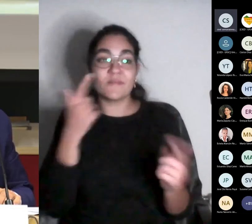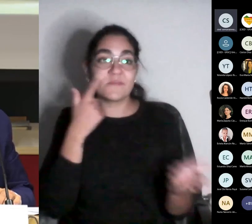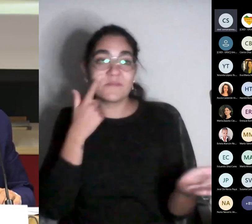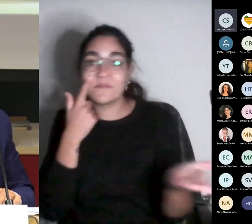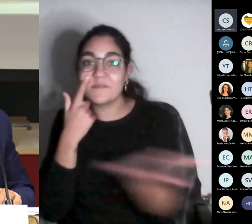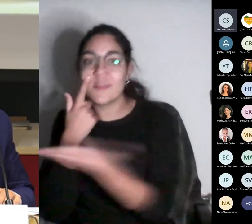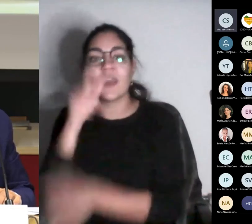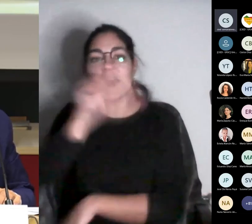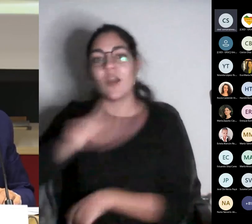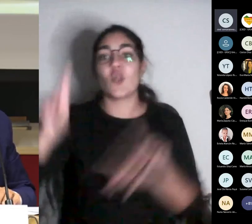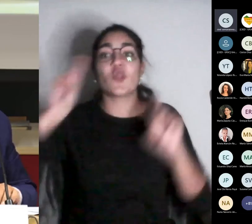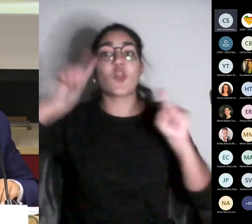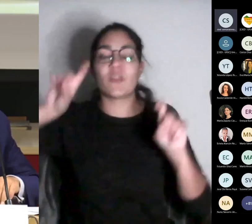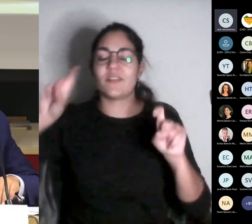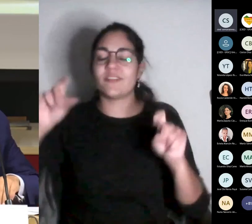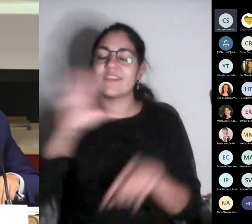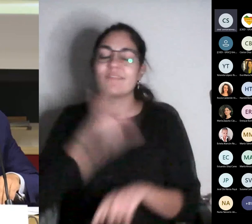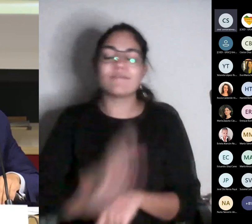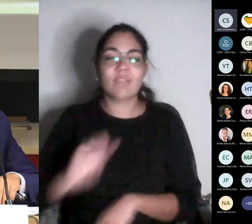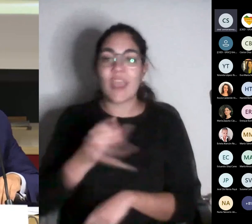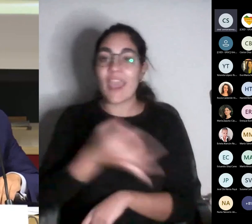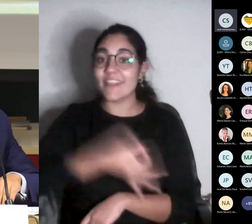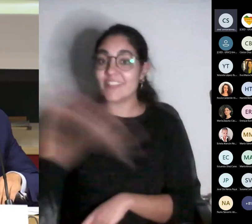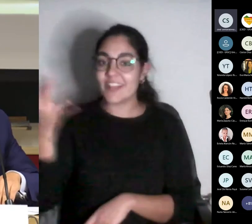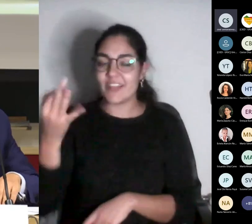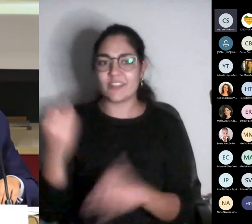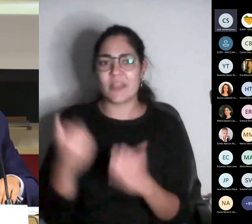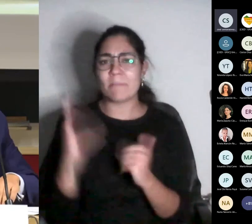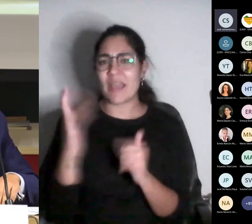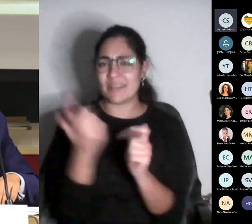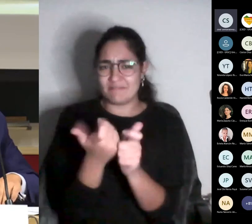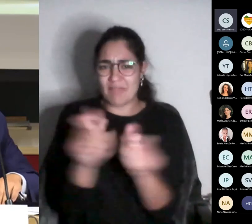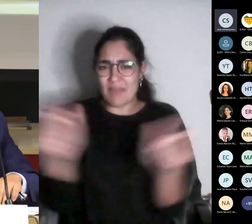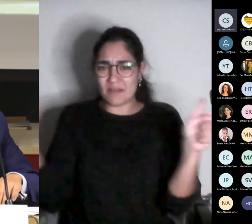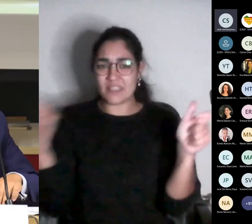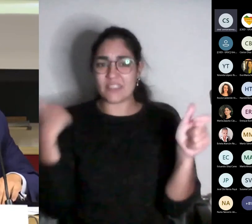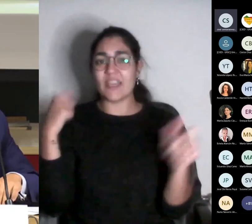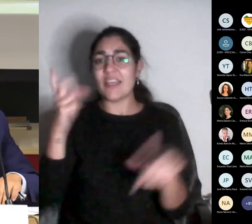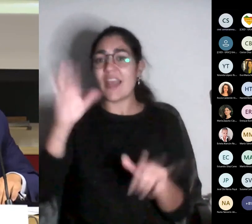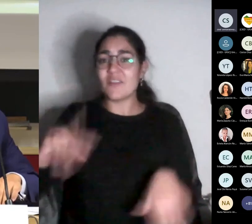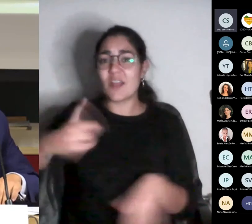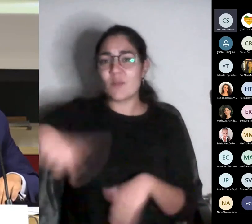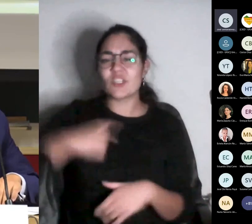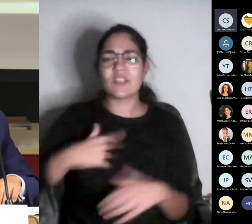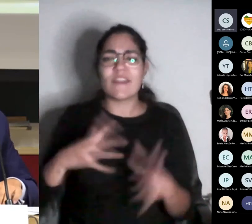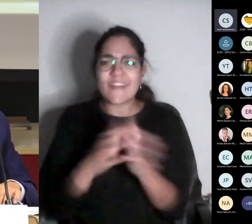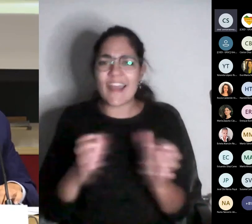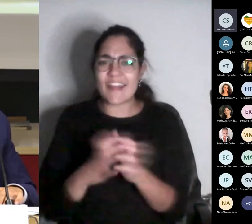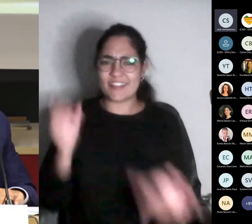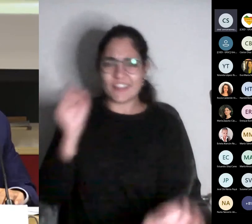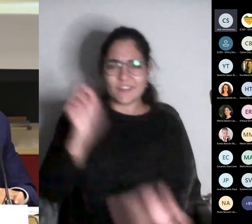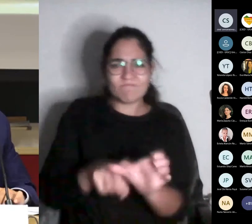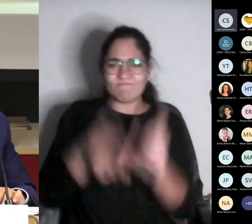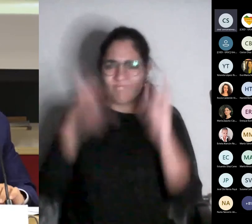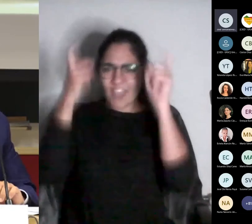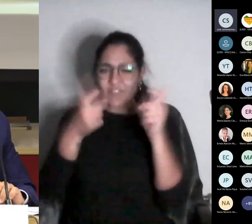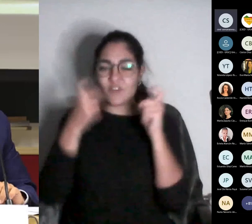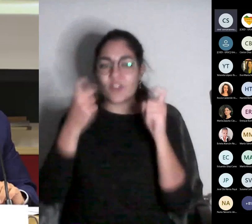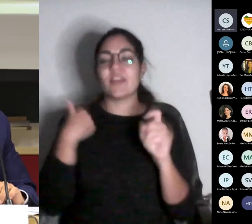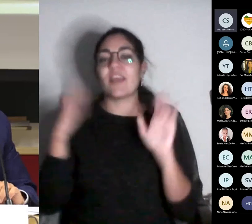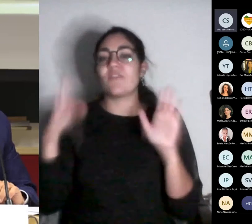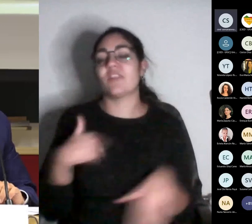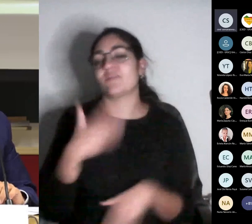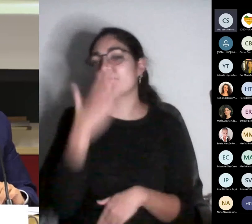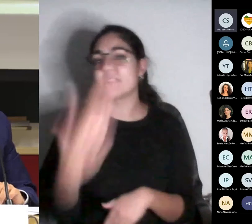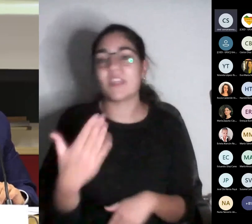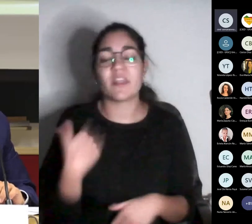y os implicáis en esta transformación. Y como os decía al principio, es un verdadero orgullo